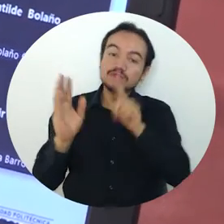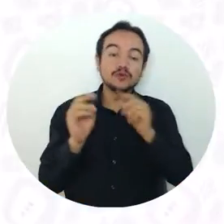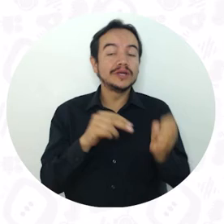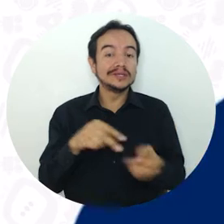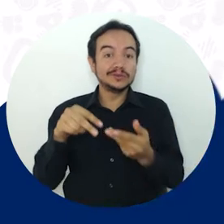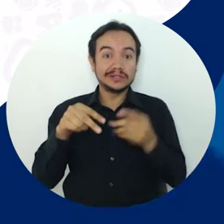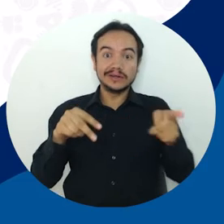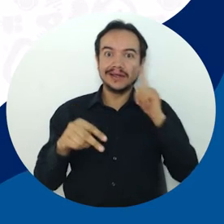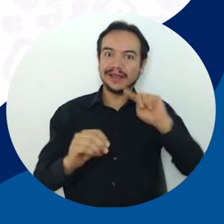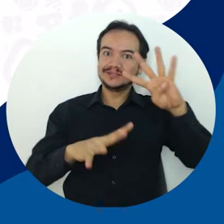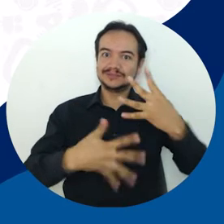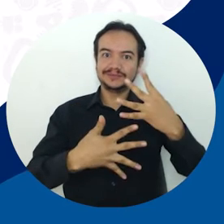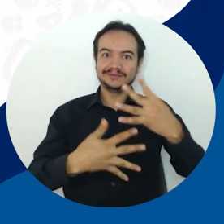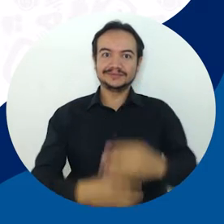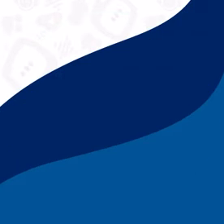Educativas.